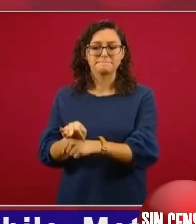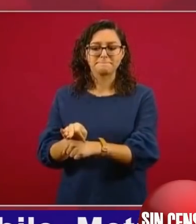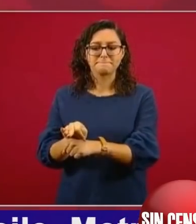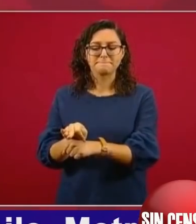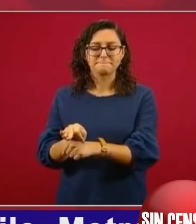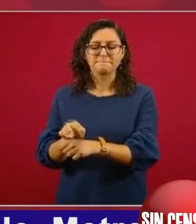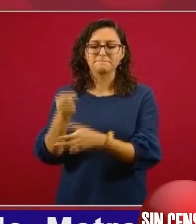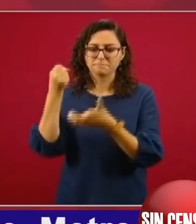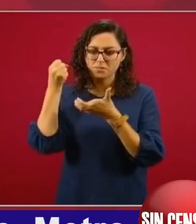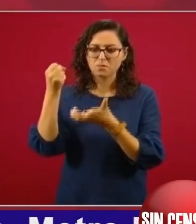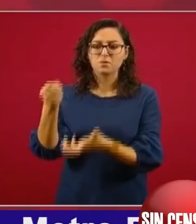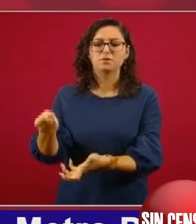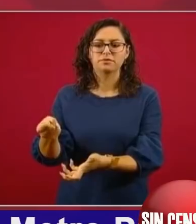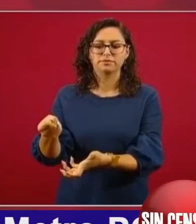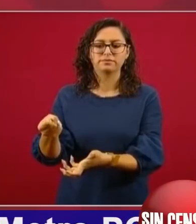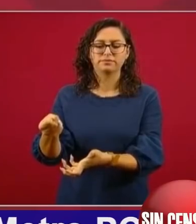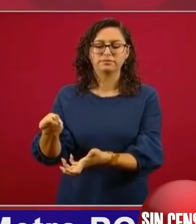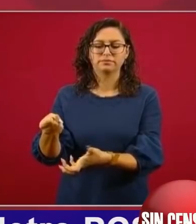para